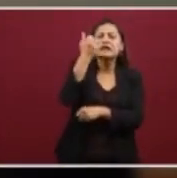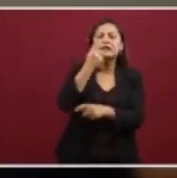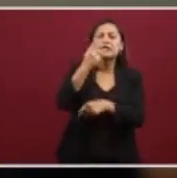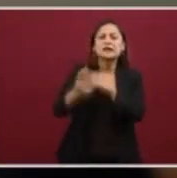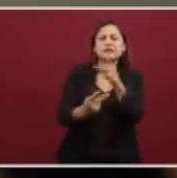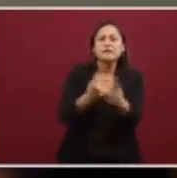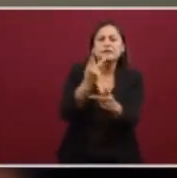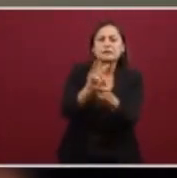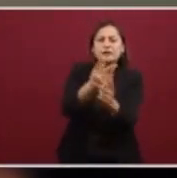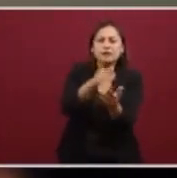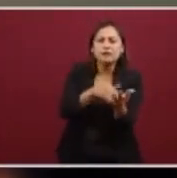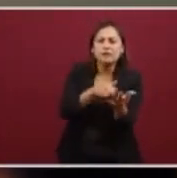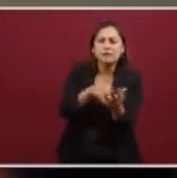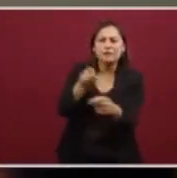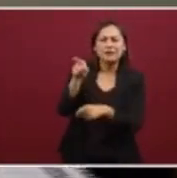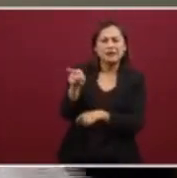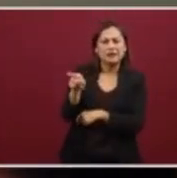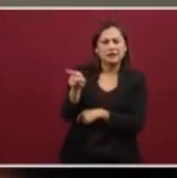desafortunadamente,